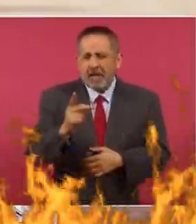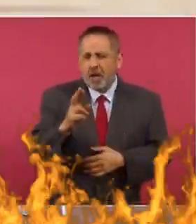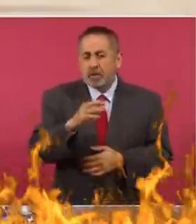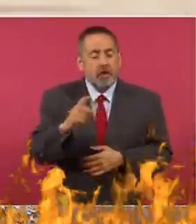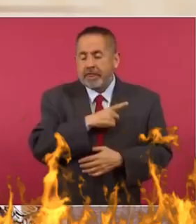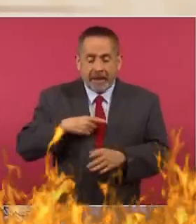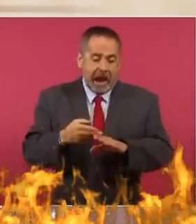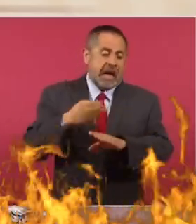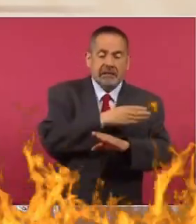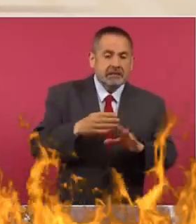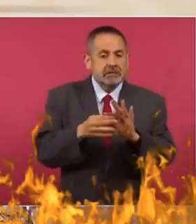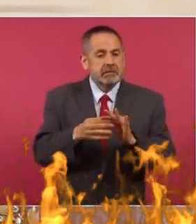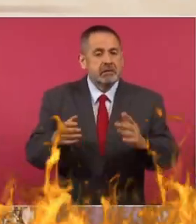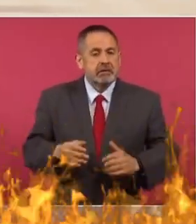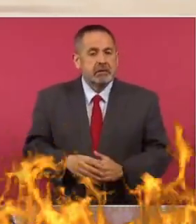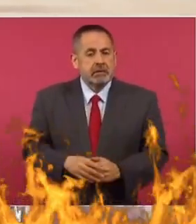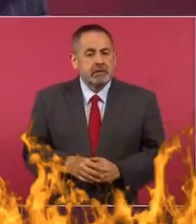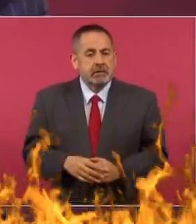lo que debió hacer